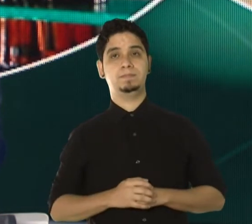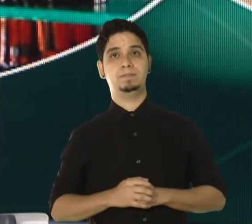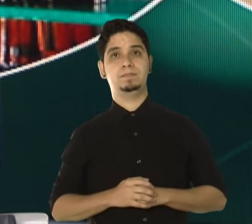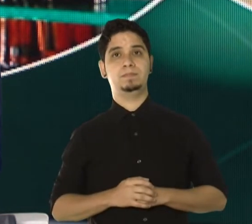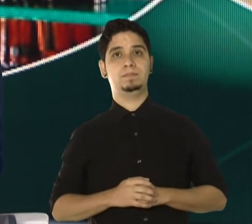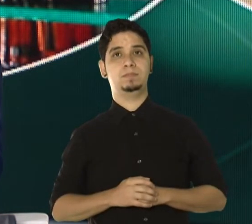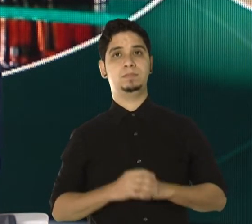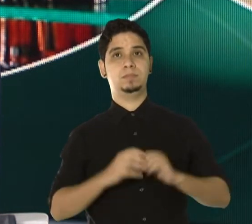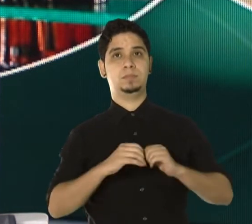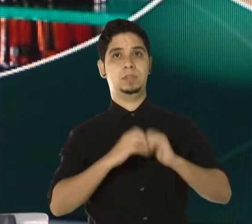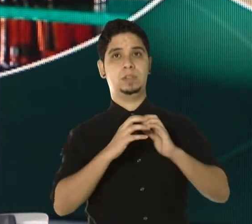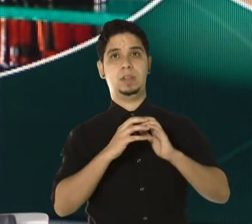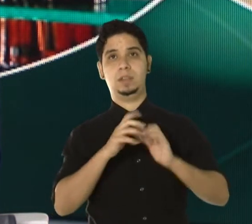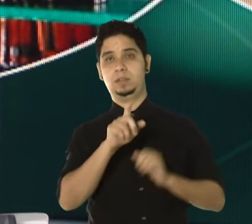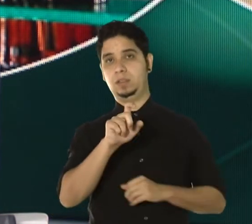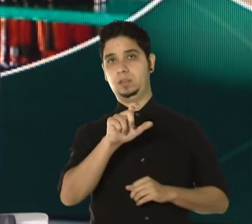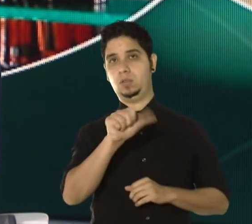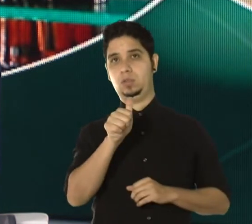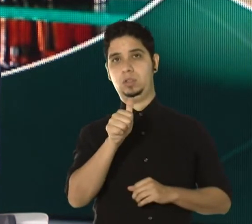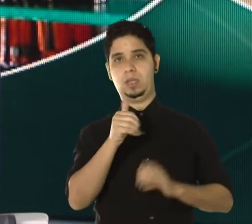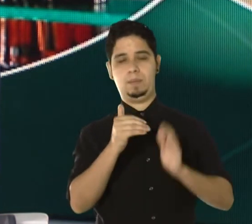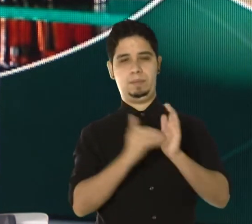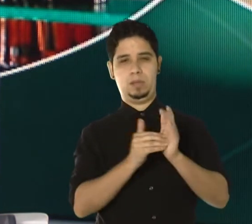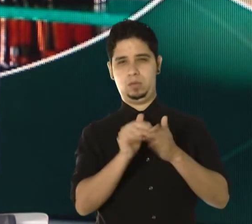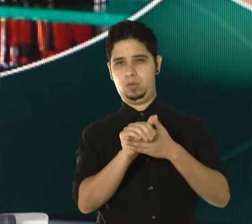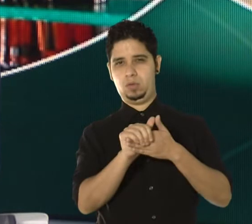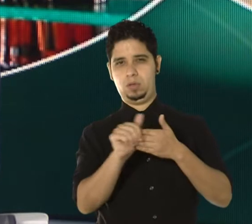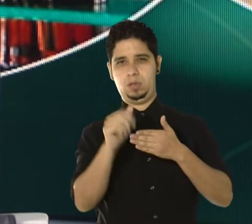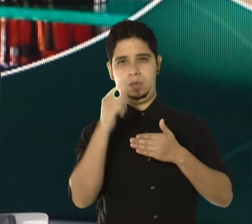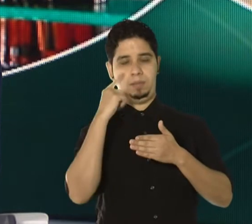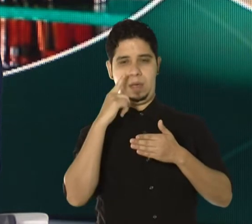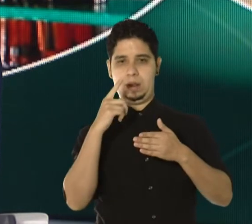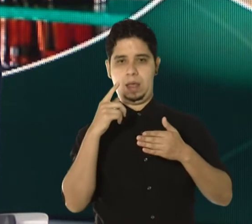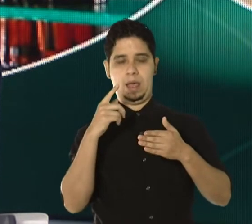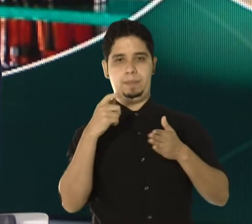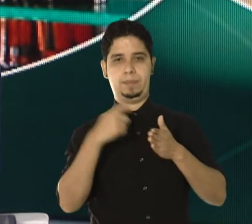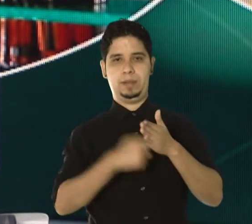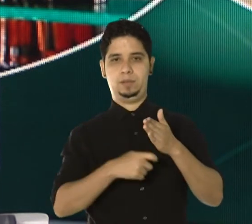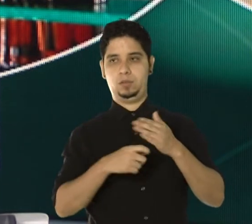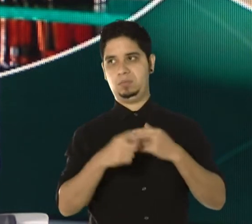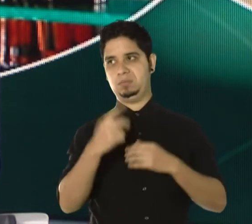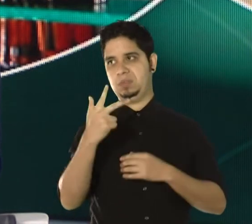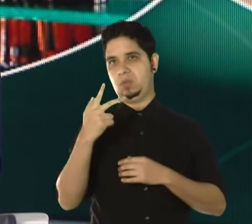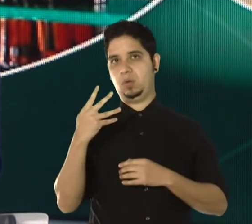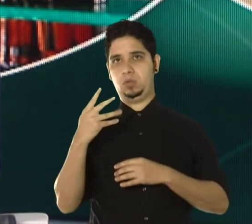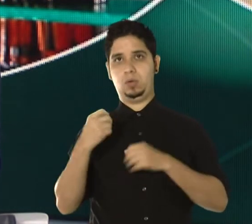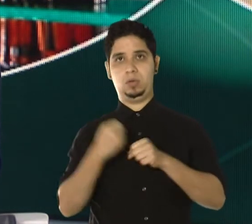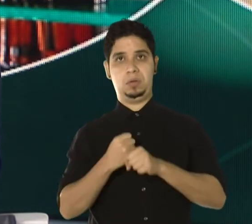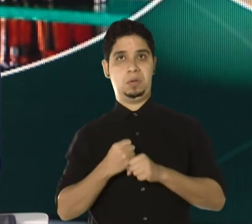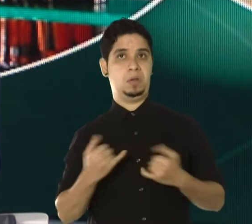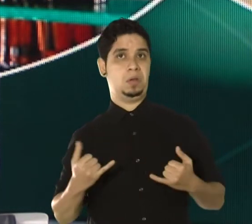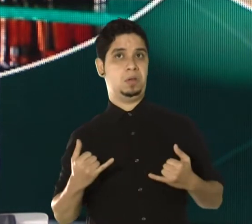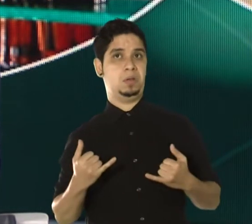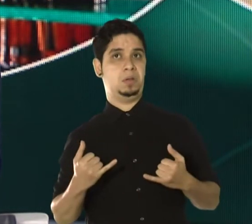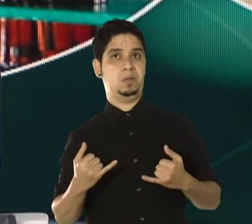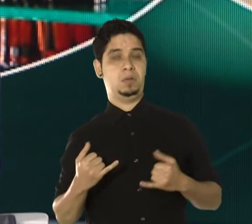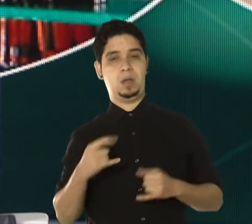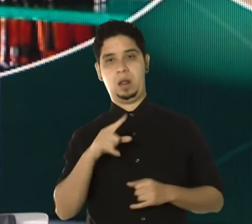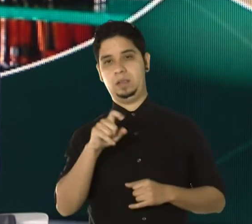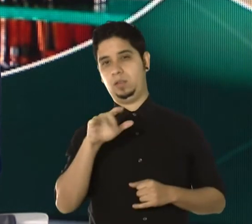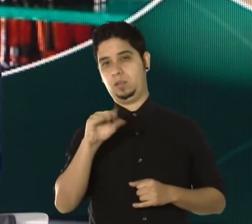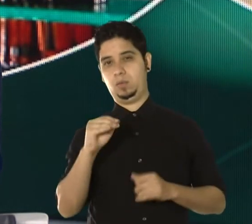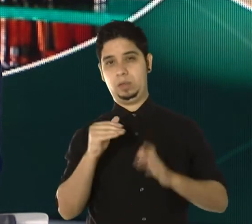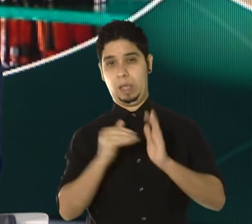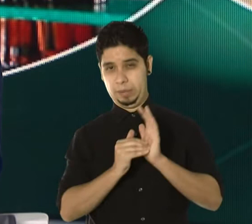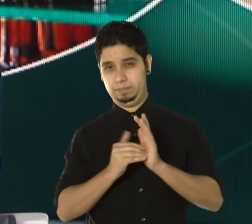se producía en $110,000 para precio de venta hace 3, 4 años, pues ahora se produce en 150,